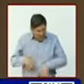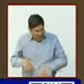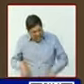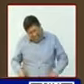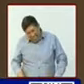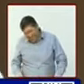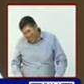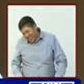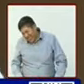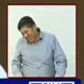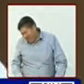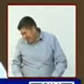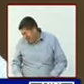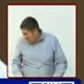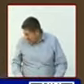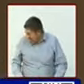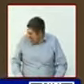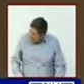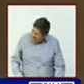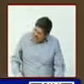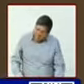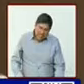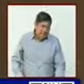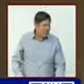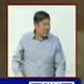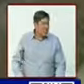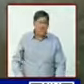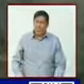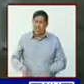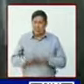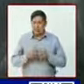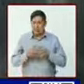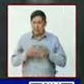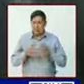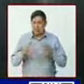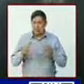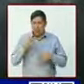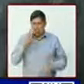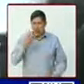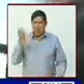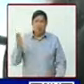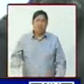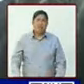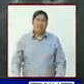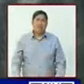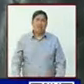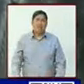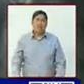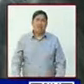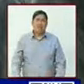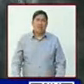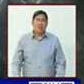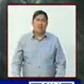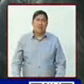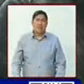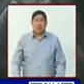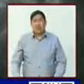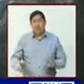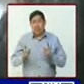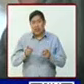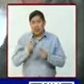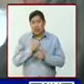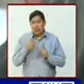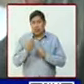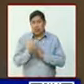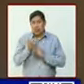había rascado y he empezado a crecer la llaga. Eso es lo que se me ha hecho. Y simplemente de un pedacito